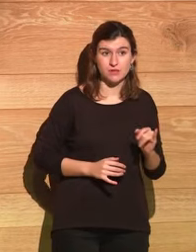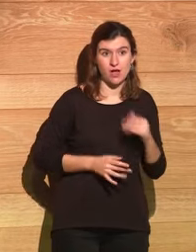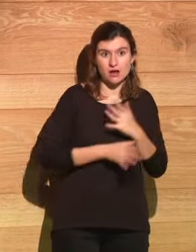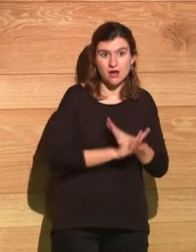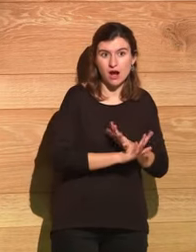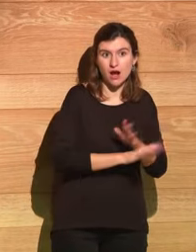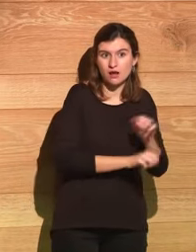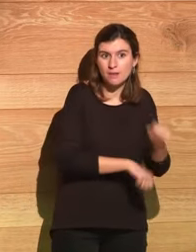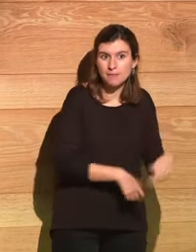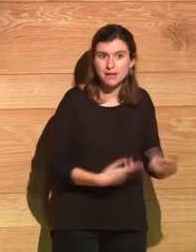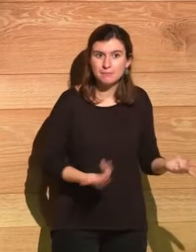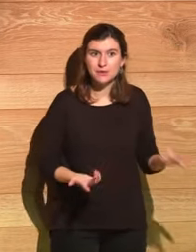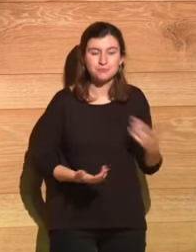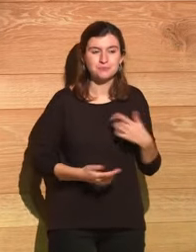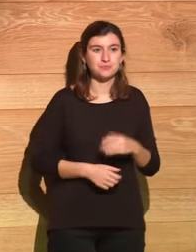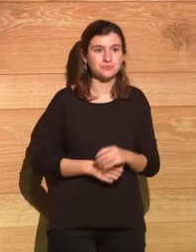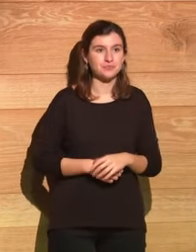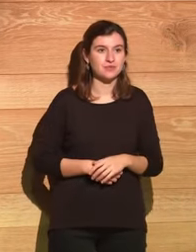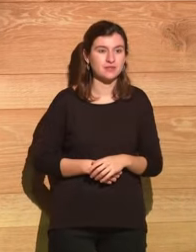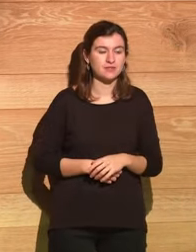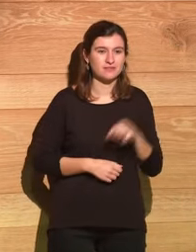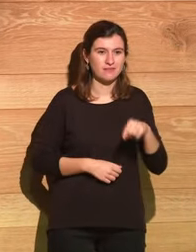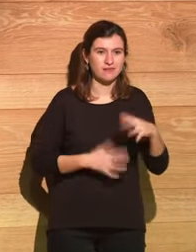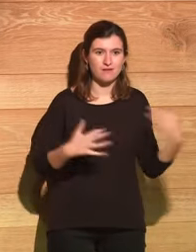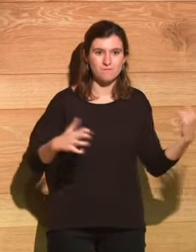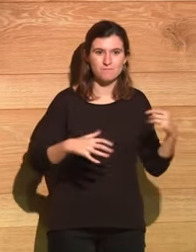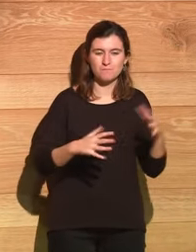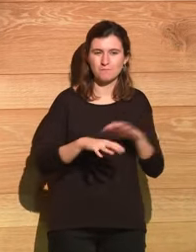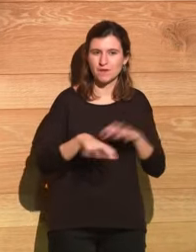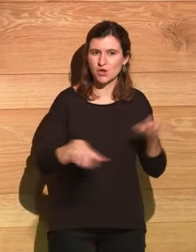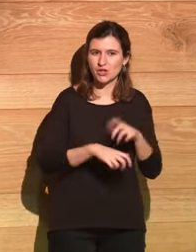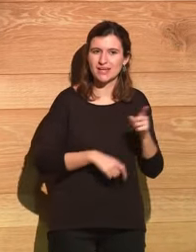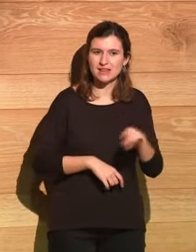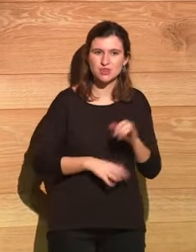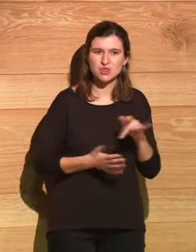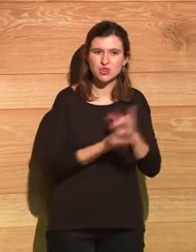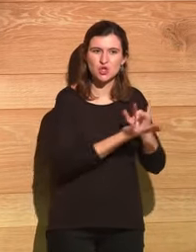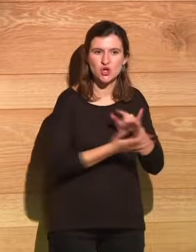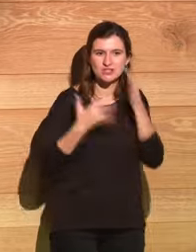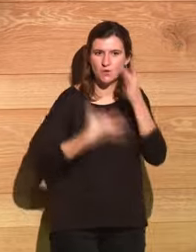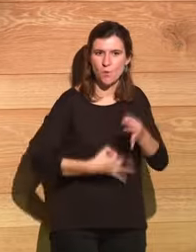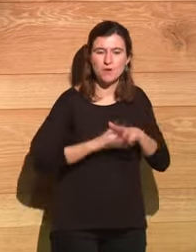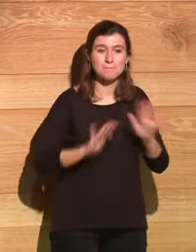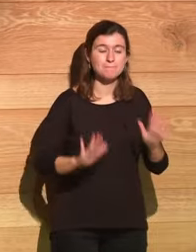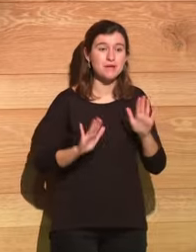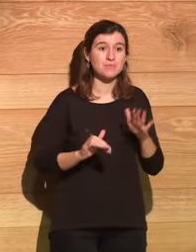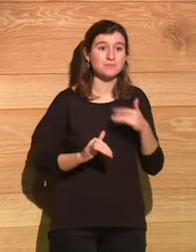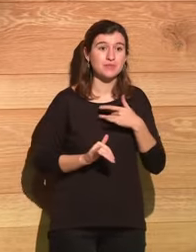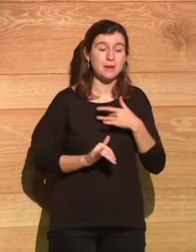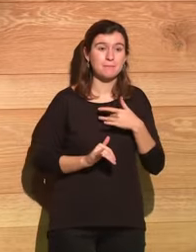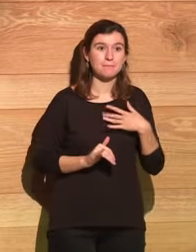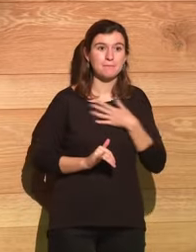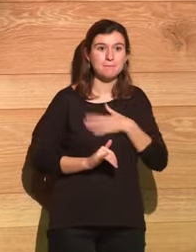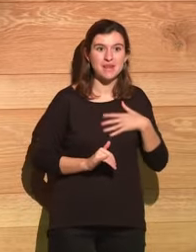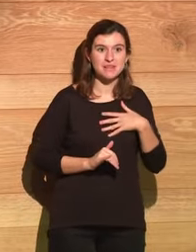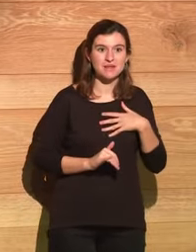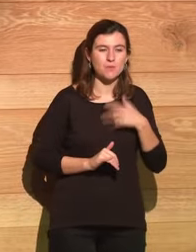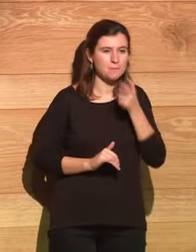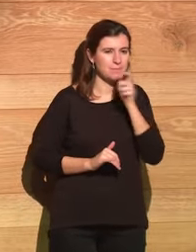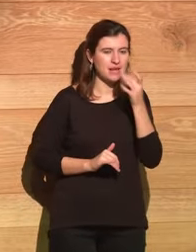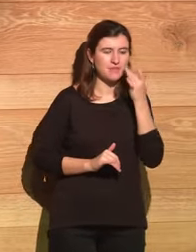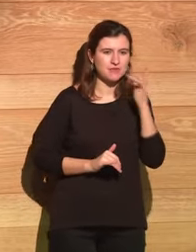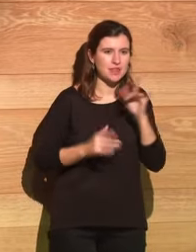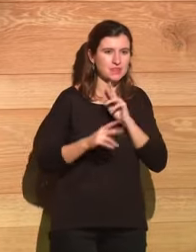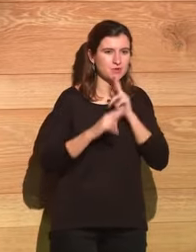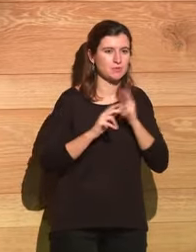supongo que aquí una gran mayoría, lo que pasa cuando te exacerbas y aquello concluye. Bueno, los franceses lo llaman l'appétit mort,